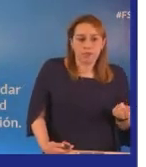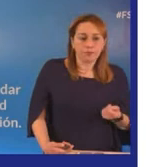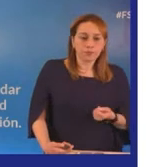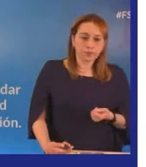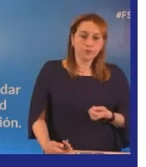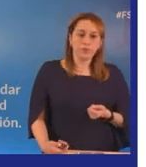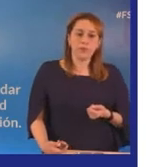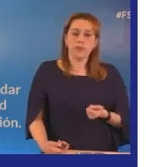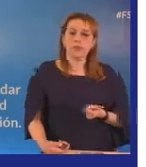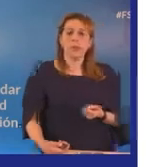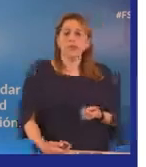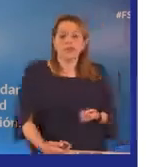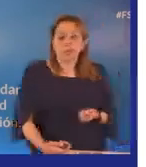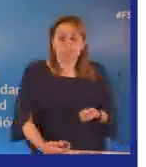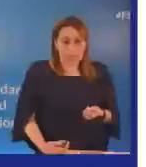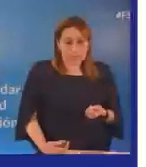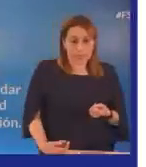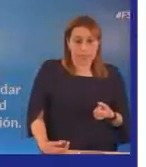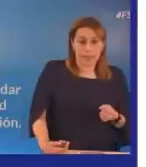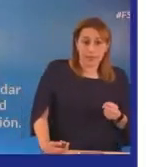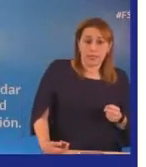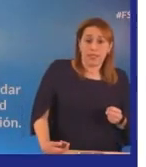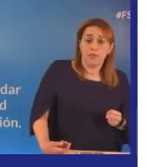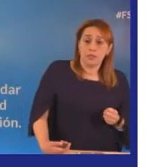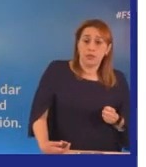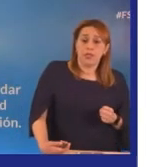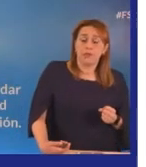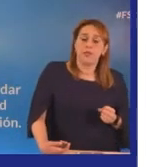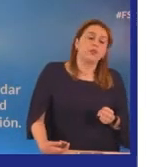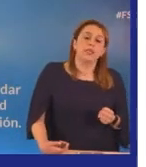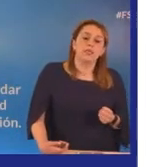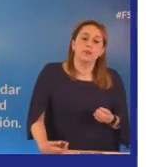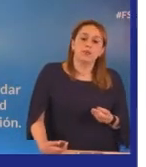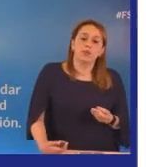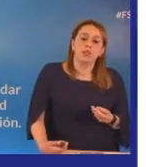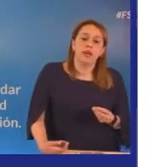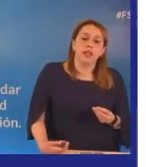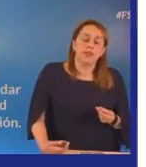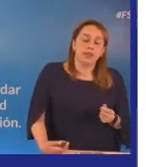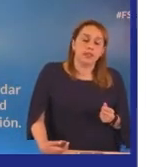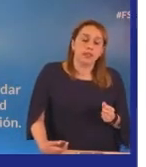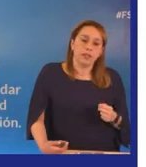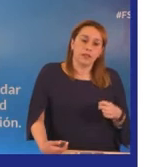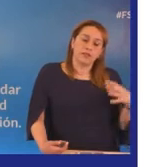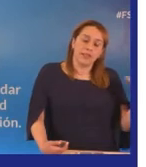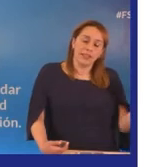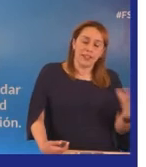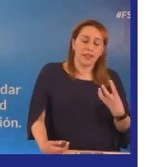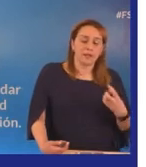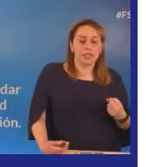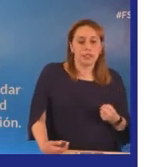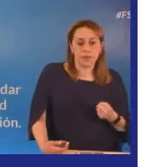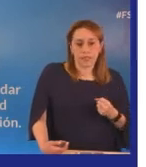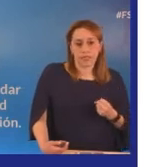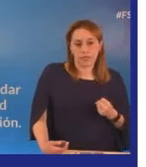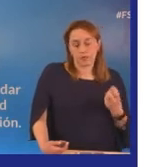quiero. Las técnicas de mantenimiento que también utilizamos a nivel